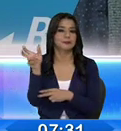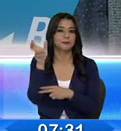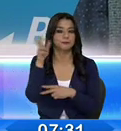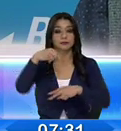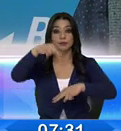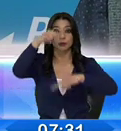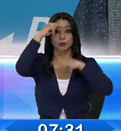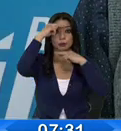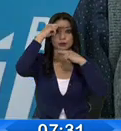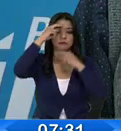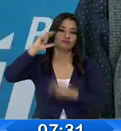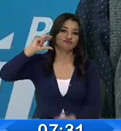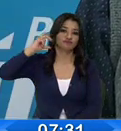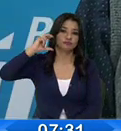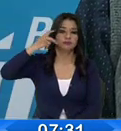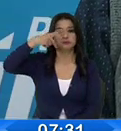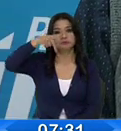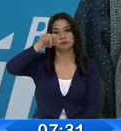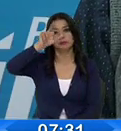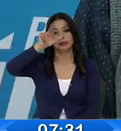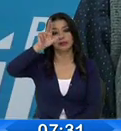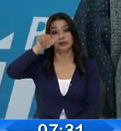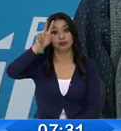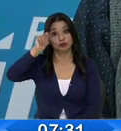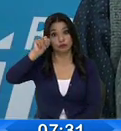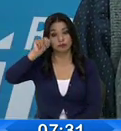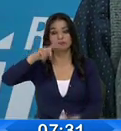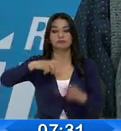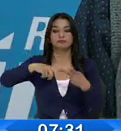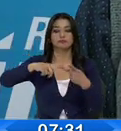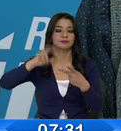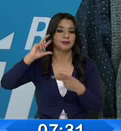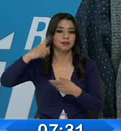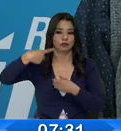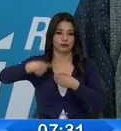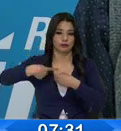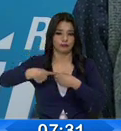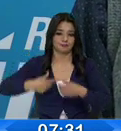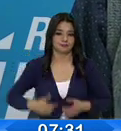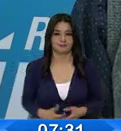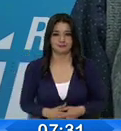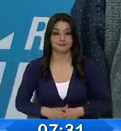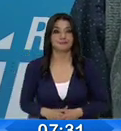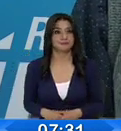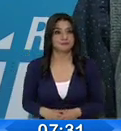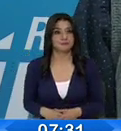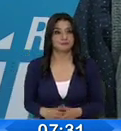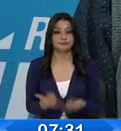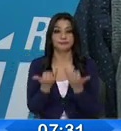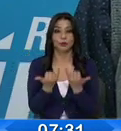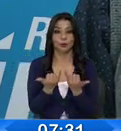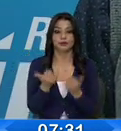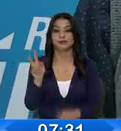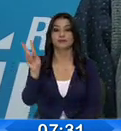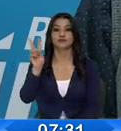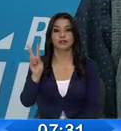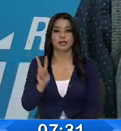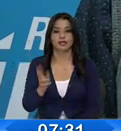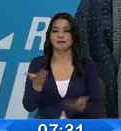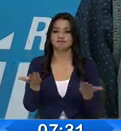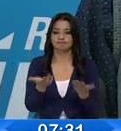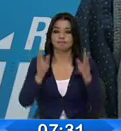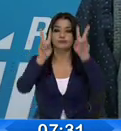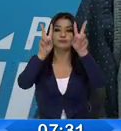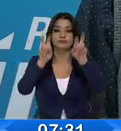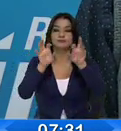platino una fm y radio quito la voz de la capital noticiero líder en la radio este viernes queremos abordar un